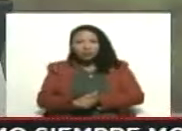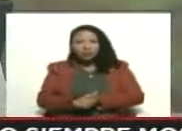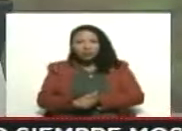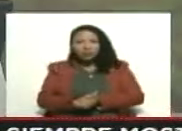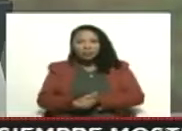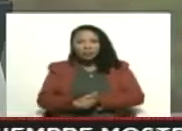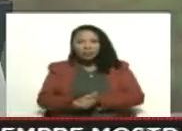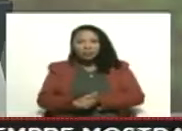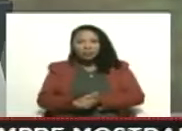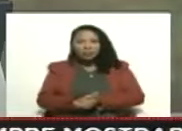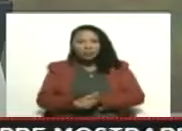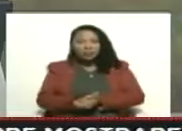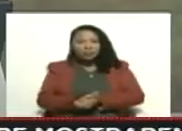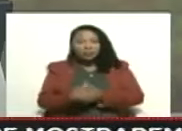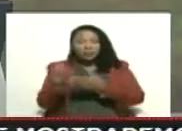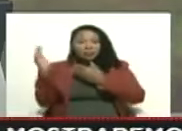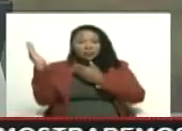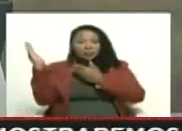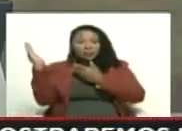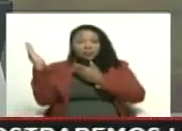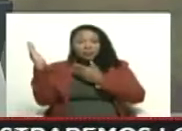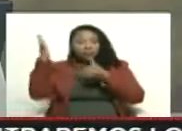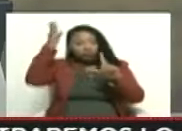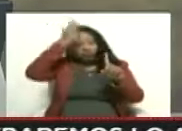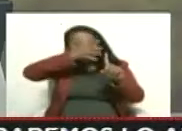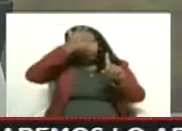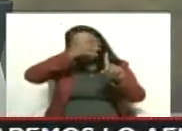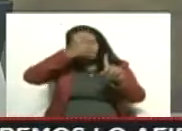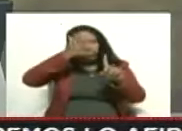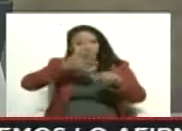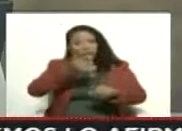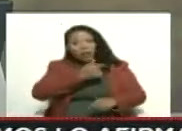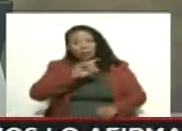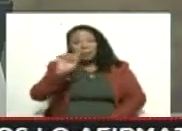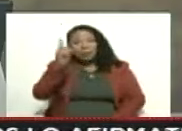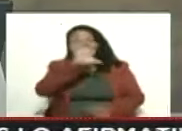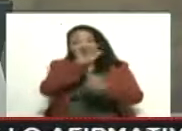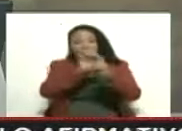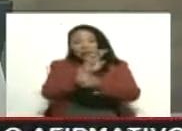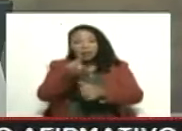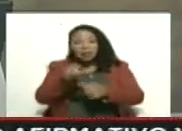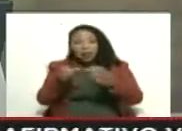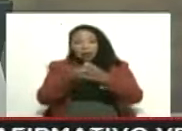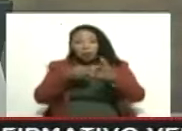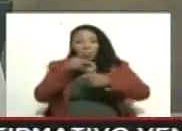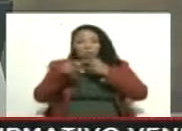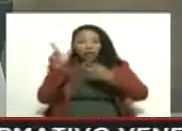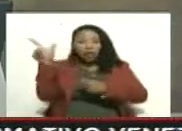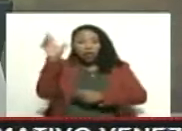mucho lineamientos del primer vicepresidente del partido socialista Unido de Venezuela diosdado cabello rondón en